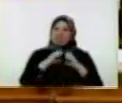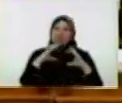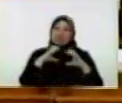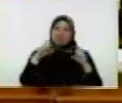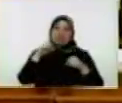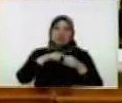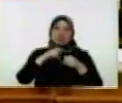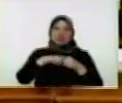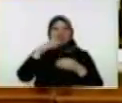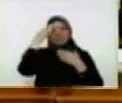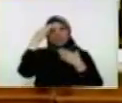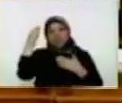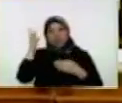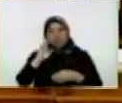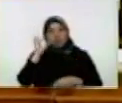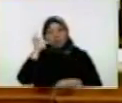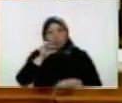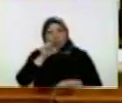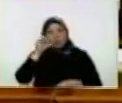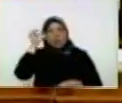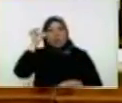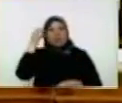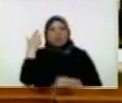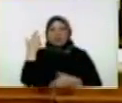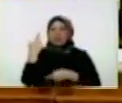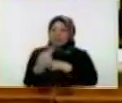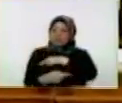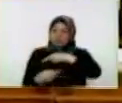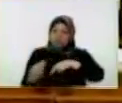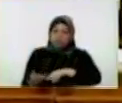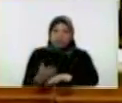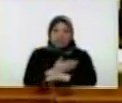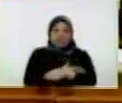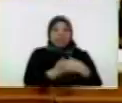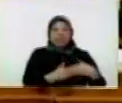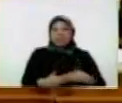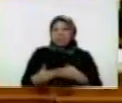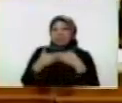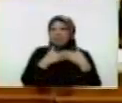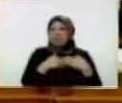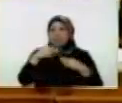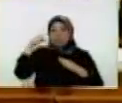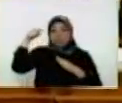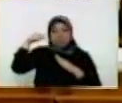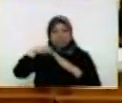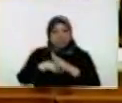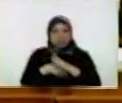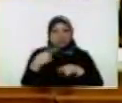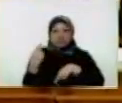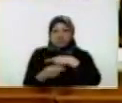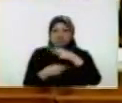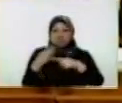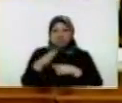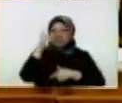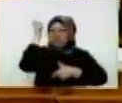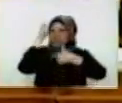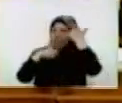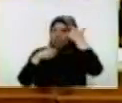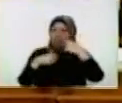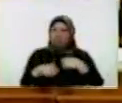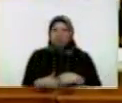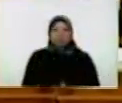fraternal y cordial saludo bolivariano, revolucionario, antiimperialista, profunda e irreductiblemente chavista.